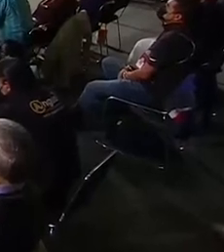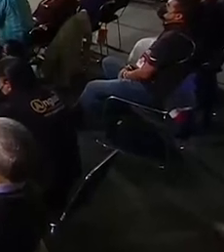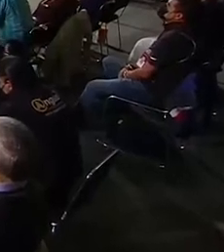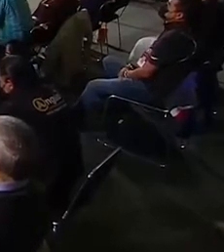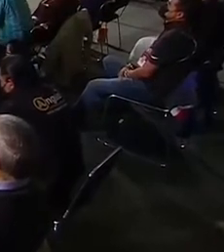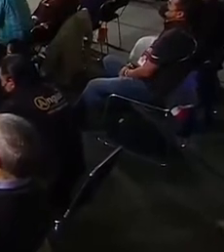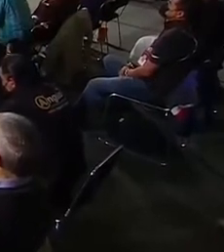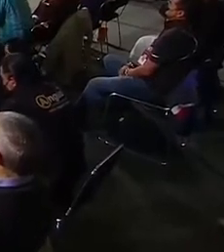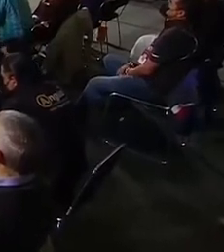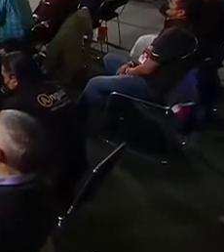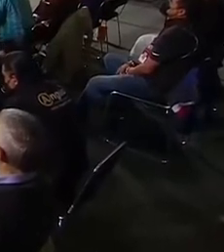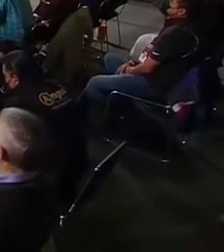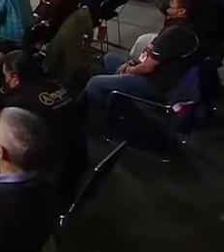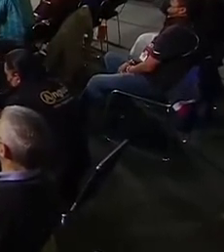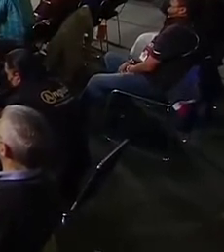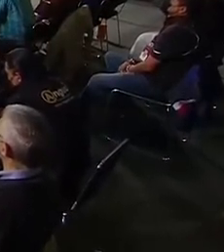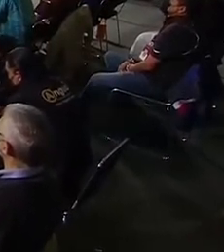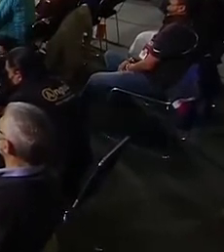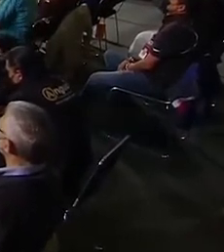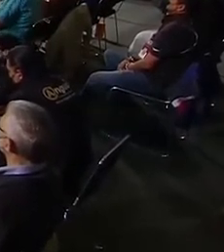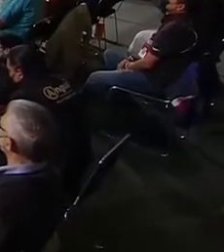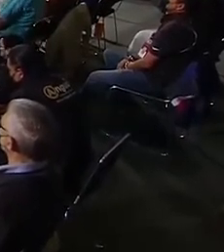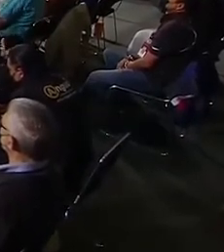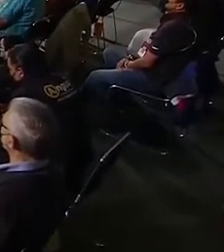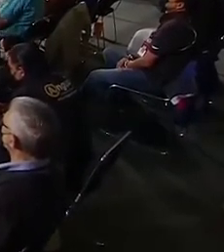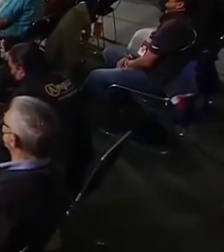se informó hoy en la mañana,